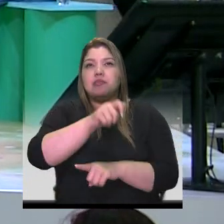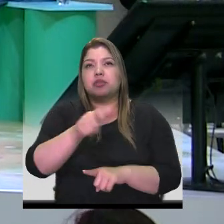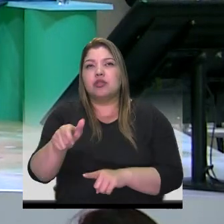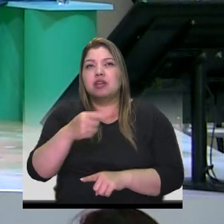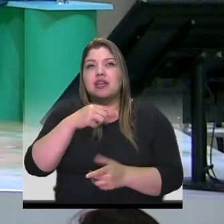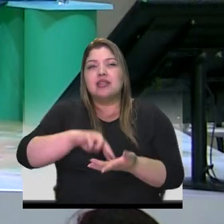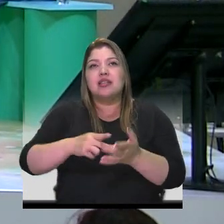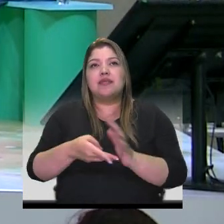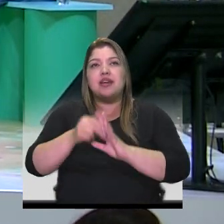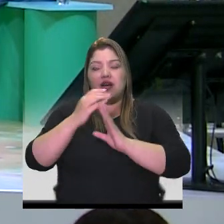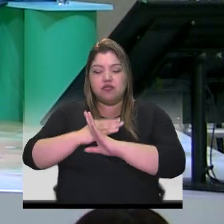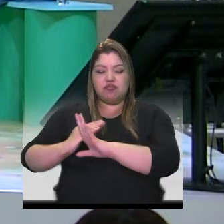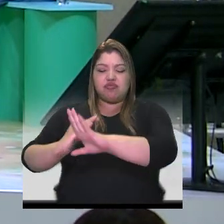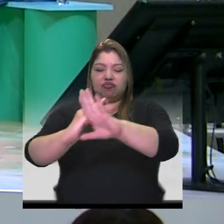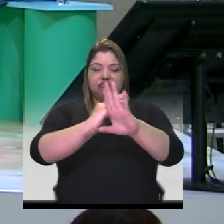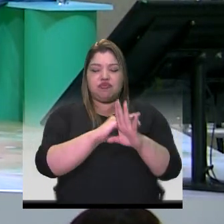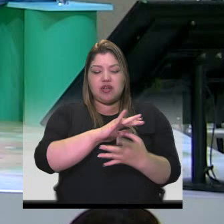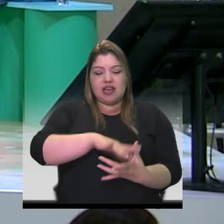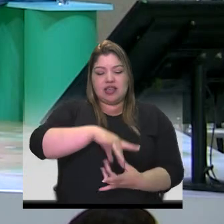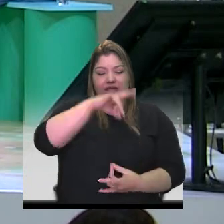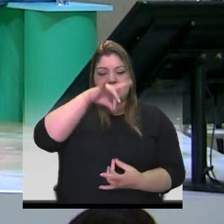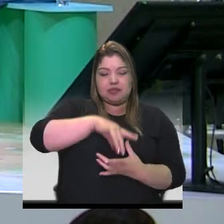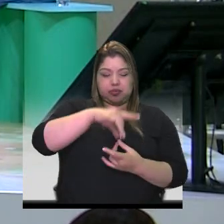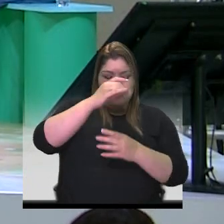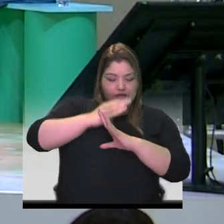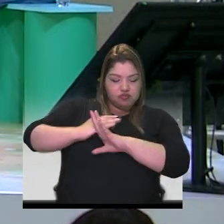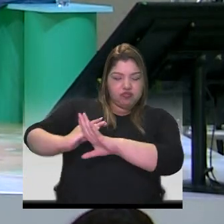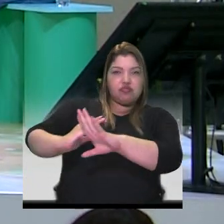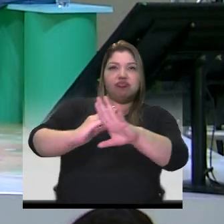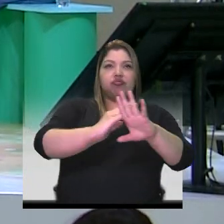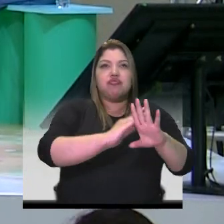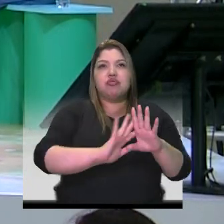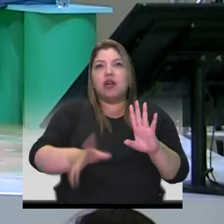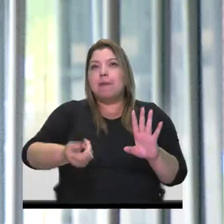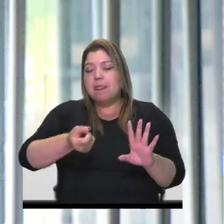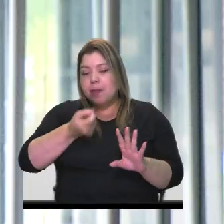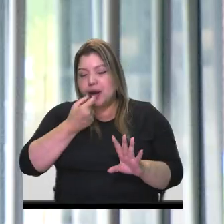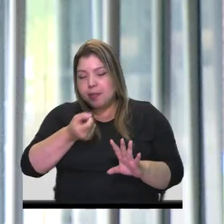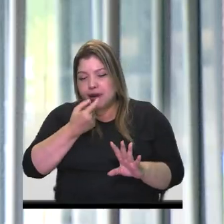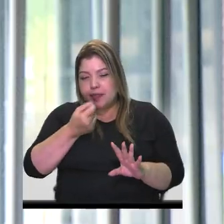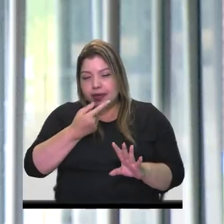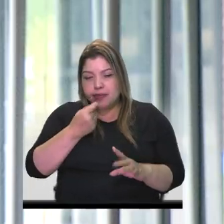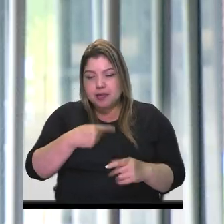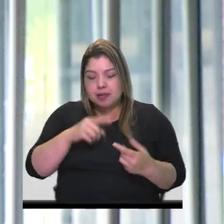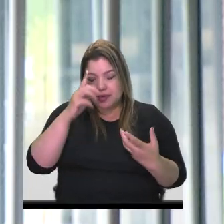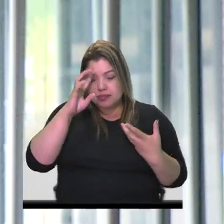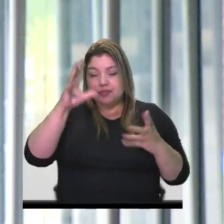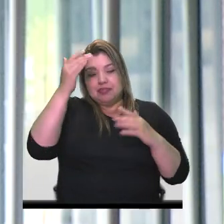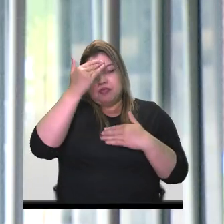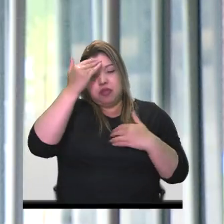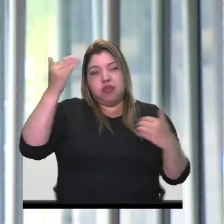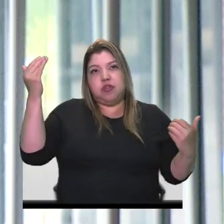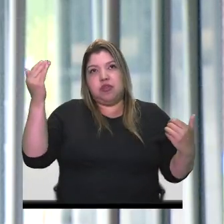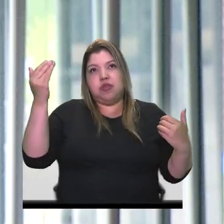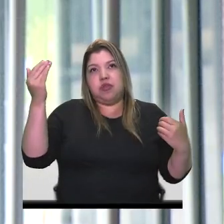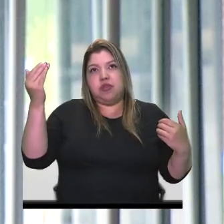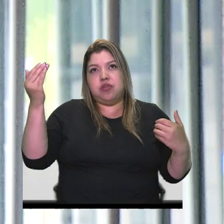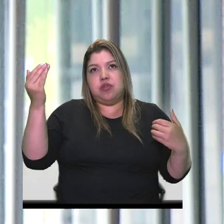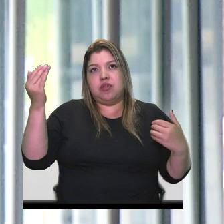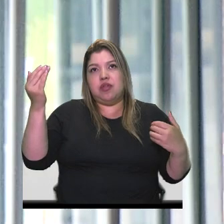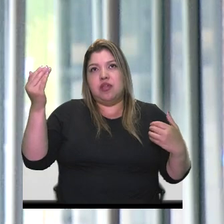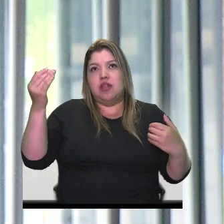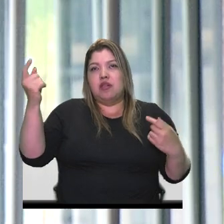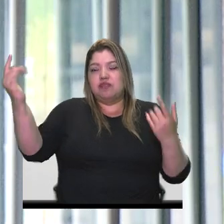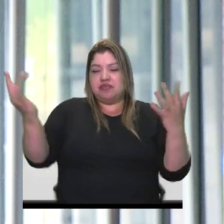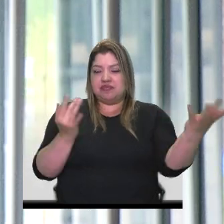espiritual para cuando se practican diferentes medicinas que generan estados alterados de conciencia, no se alejen los malos, no se acerquen